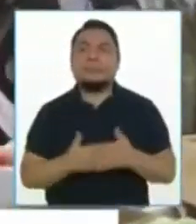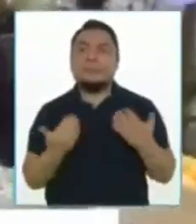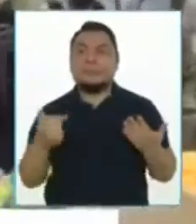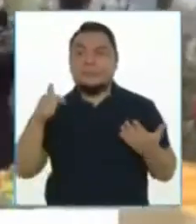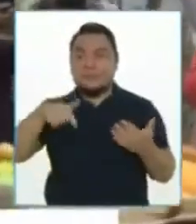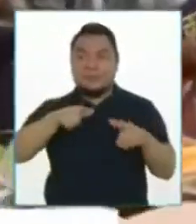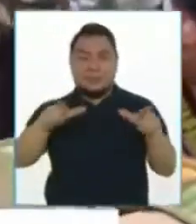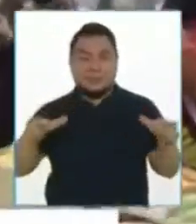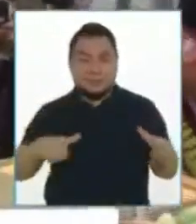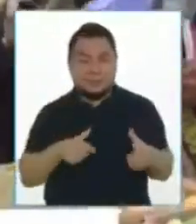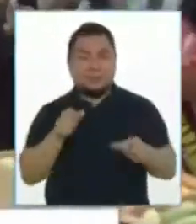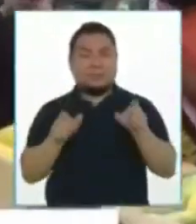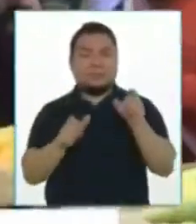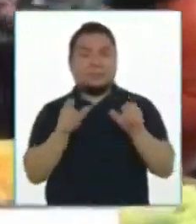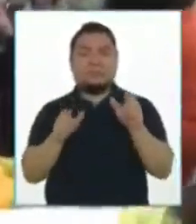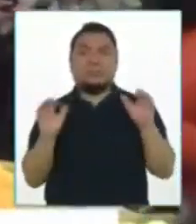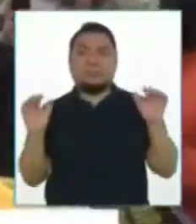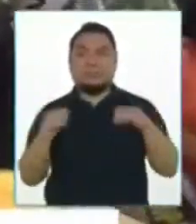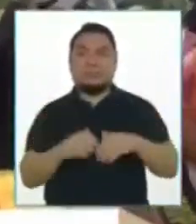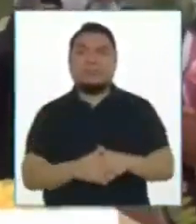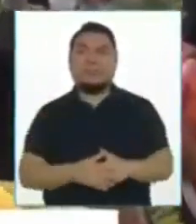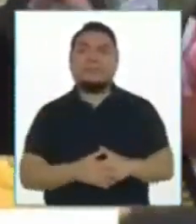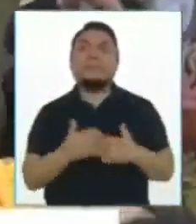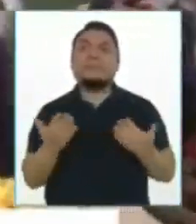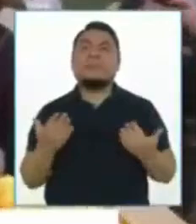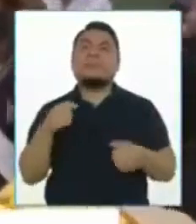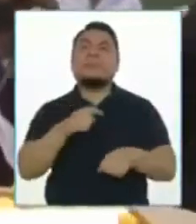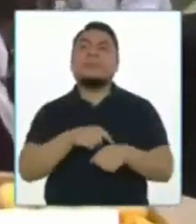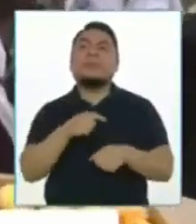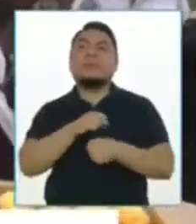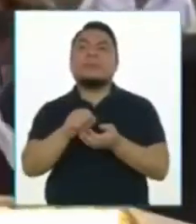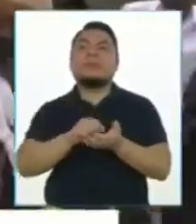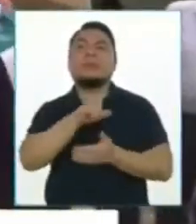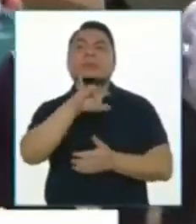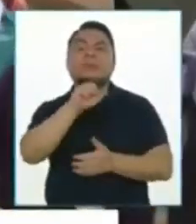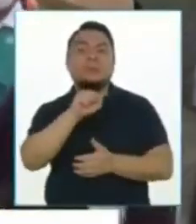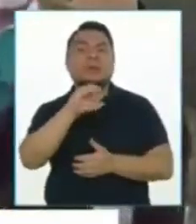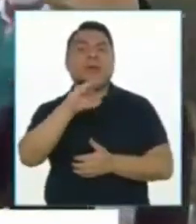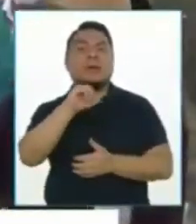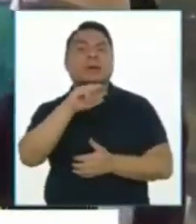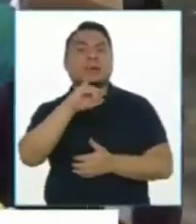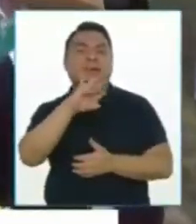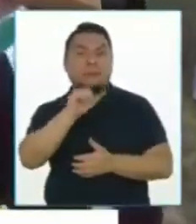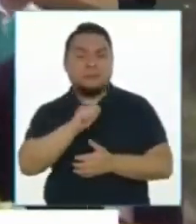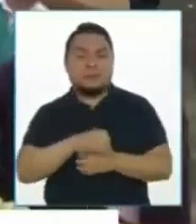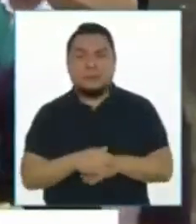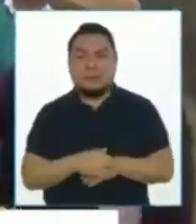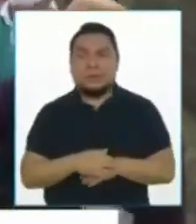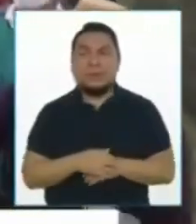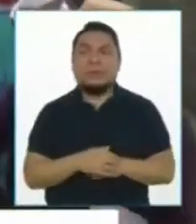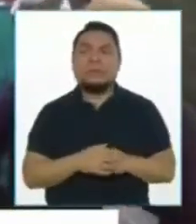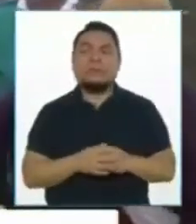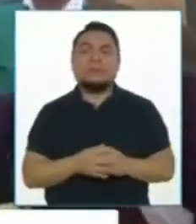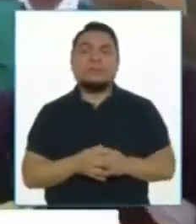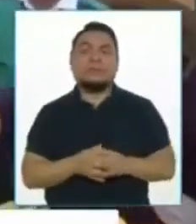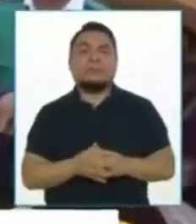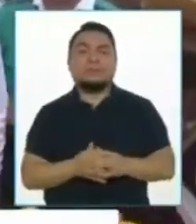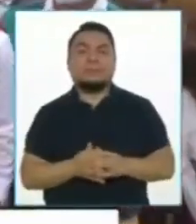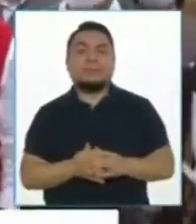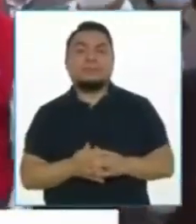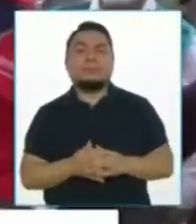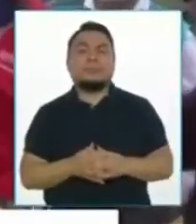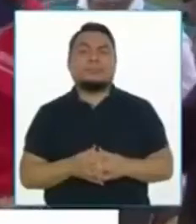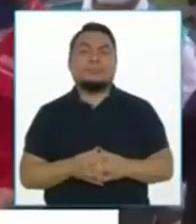en este centro poblado, en el tramo San Luis de Cancaya, Tumacpampa,